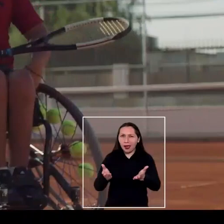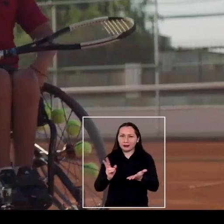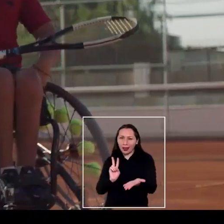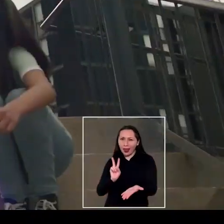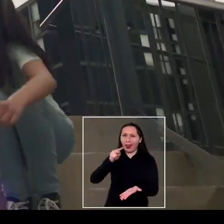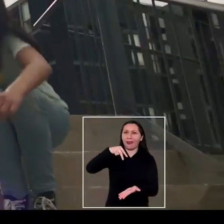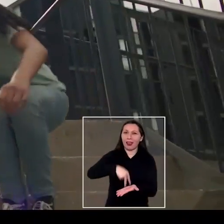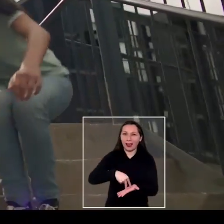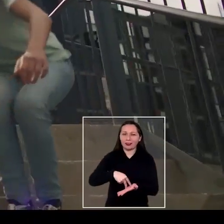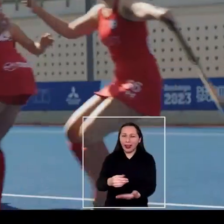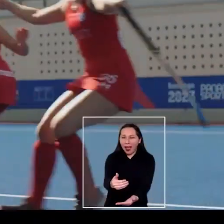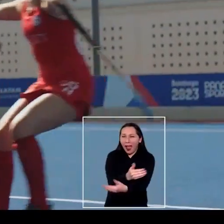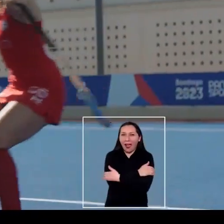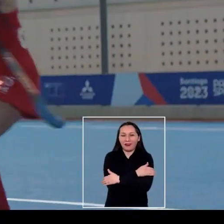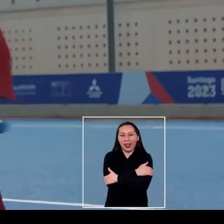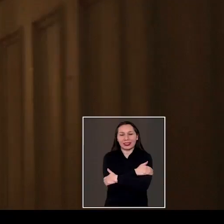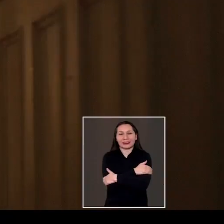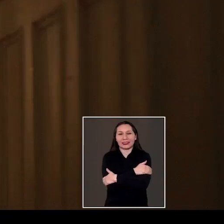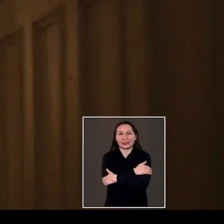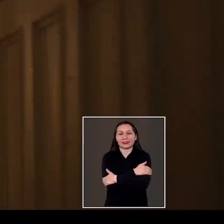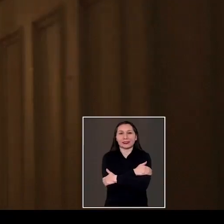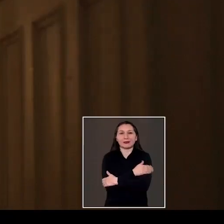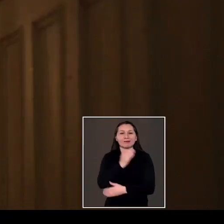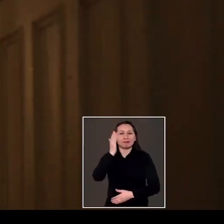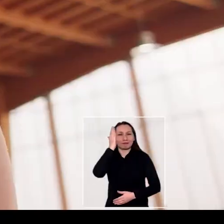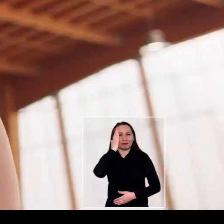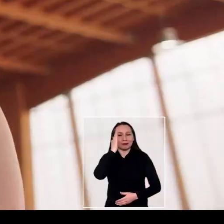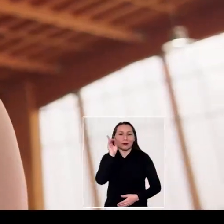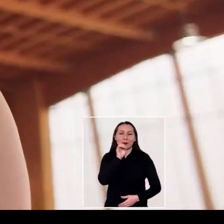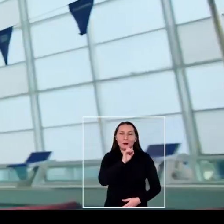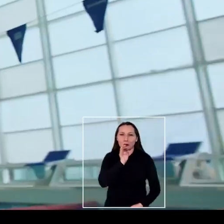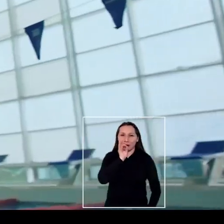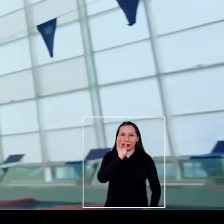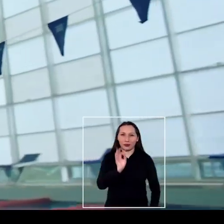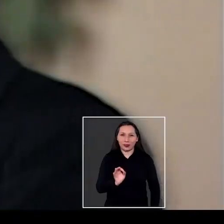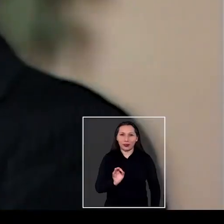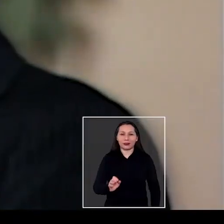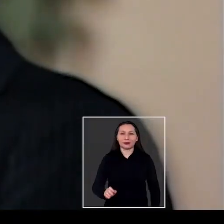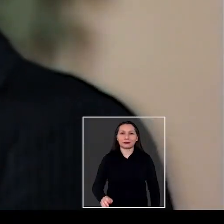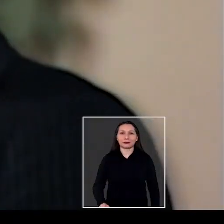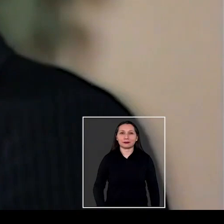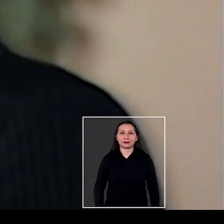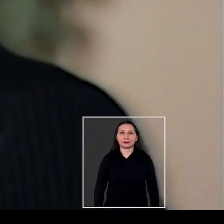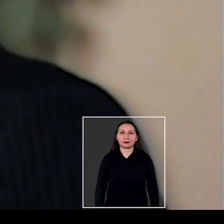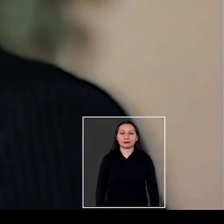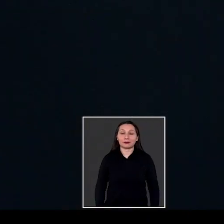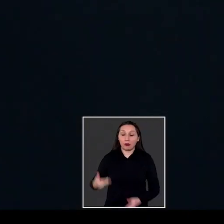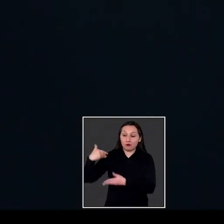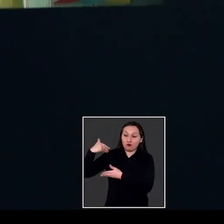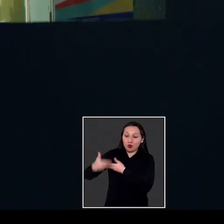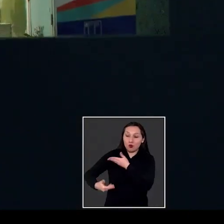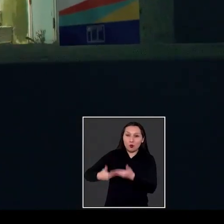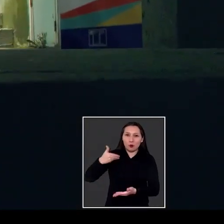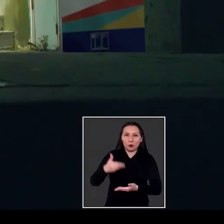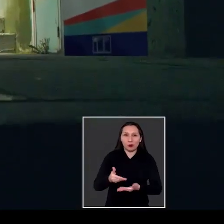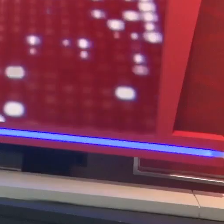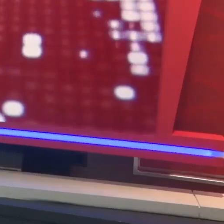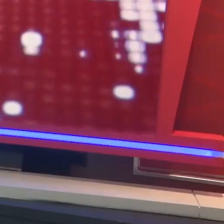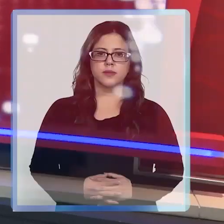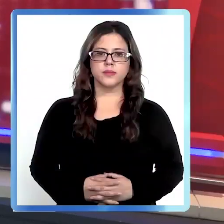Prepárense, levántense, abrácense y quédense con estas últimas palabras. El